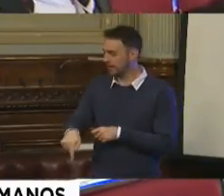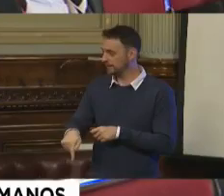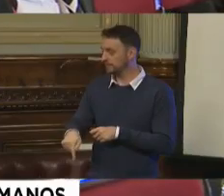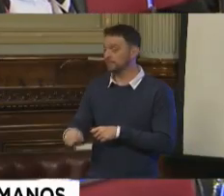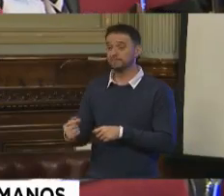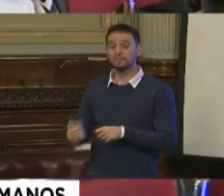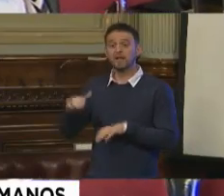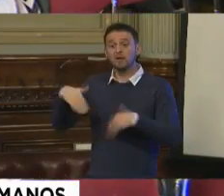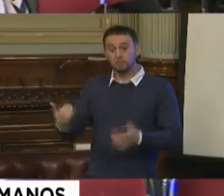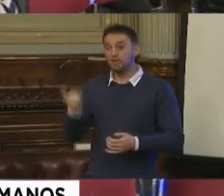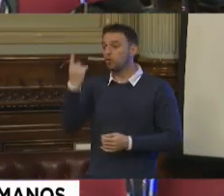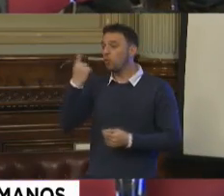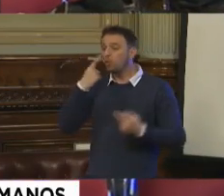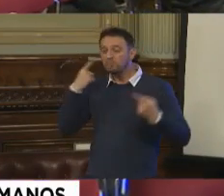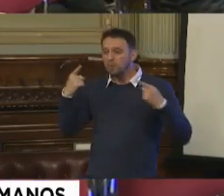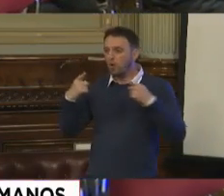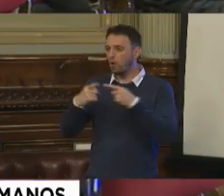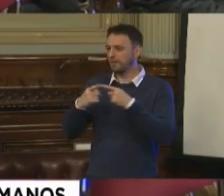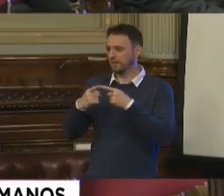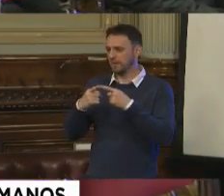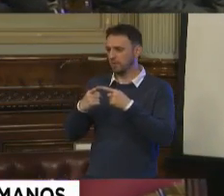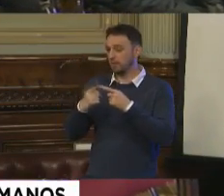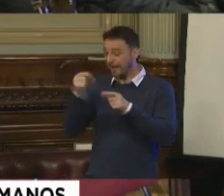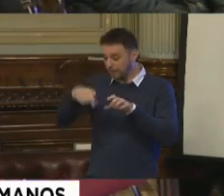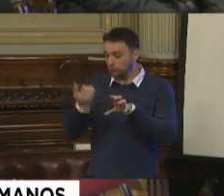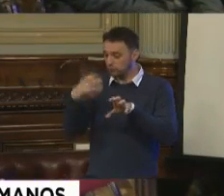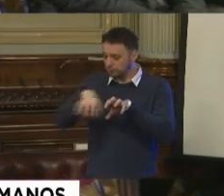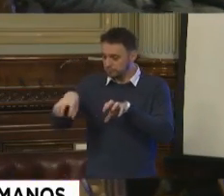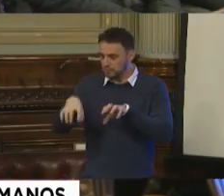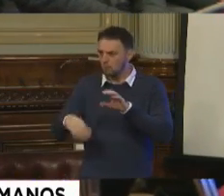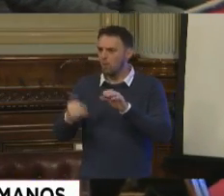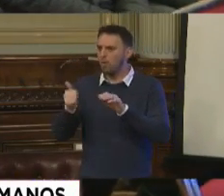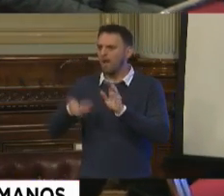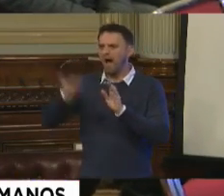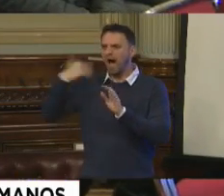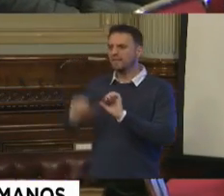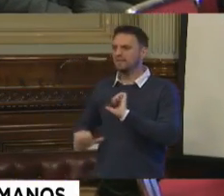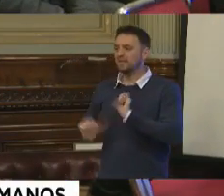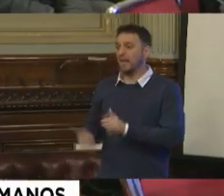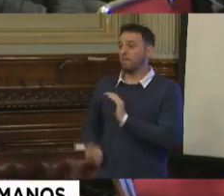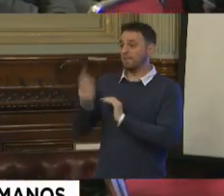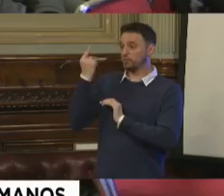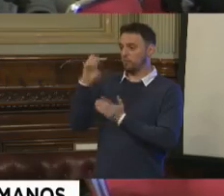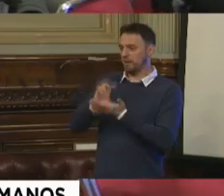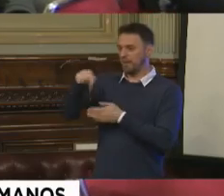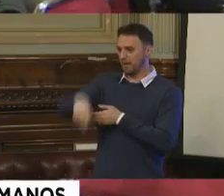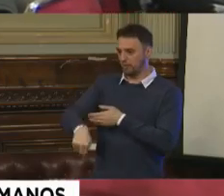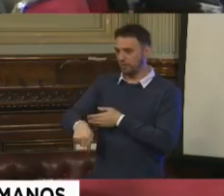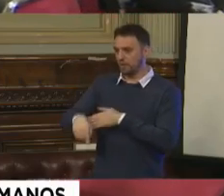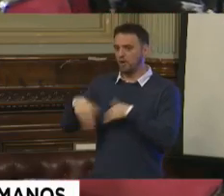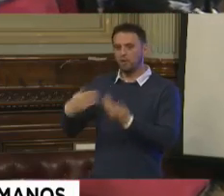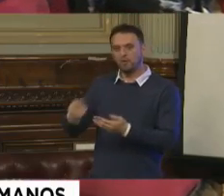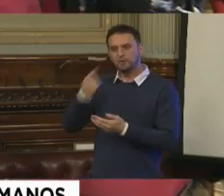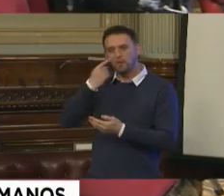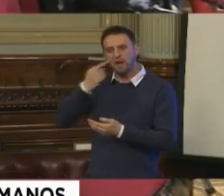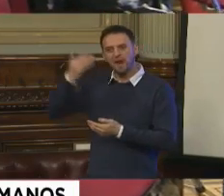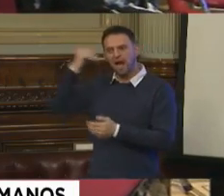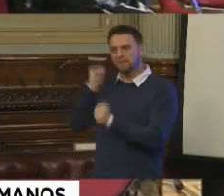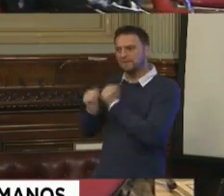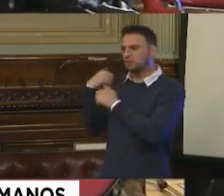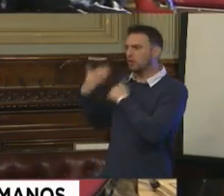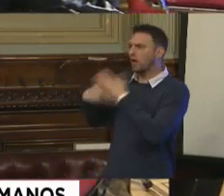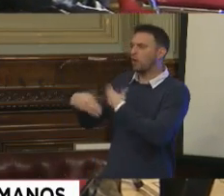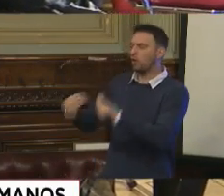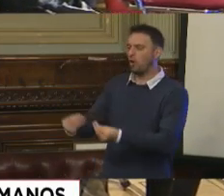creo que es uno de los uno de los organismos casi pioneros en esto la verdad es que tenemos que mirar la historia e ir por más